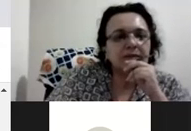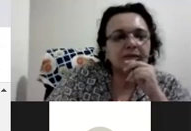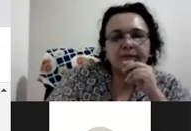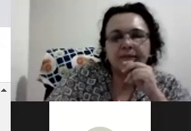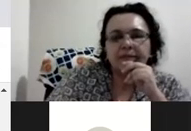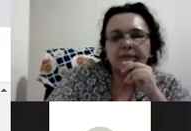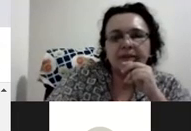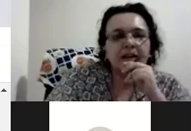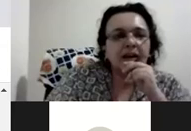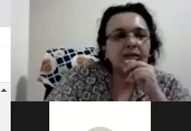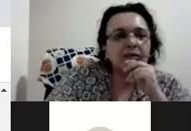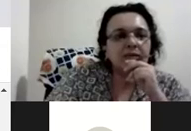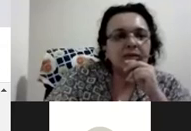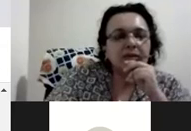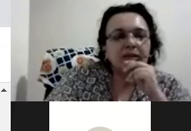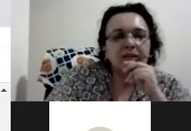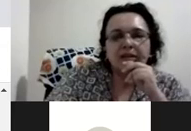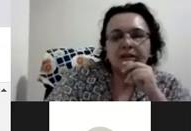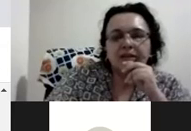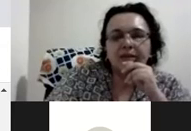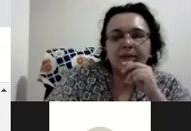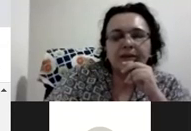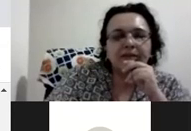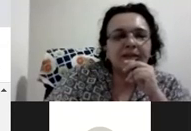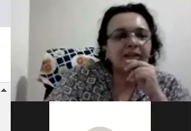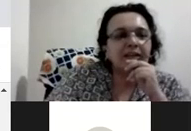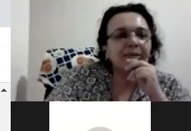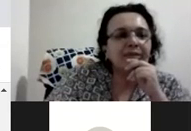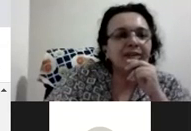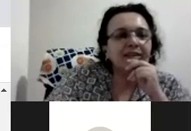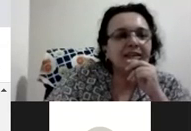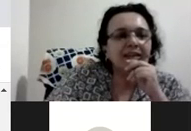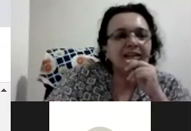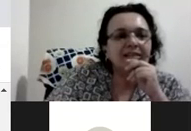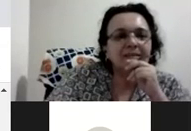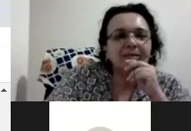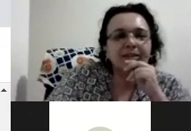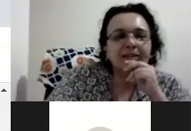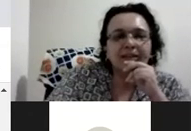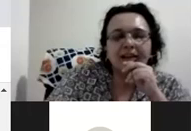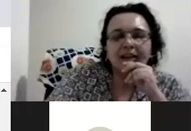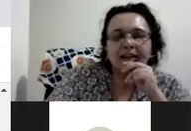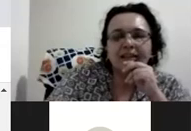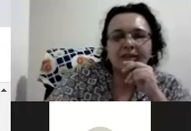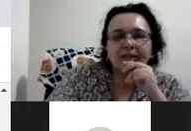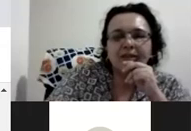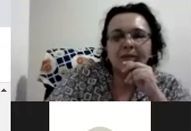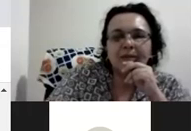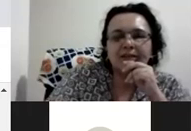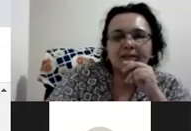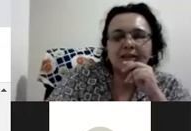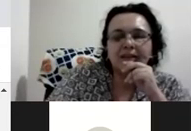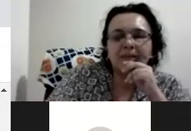examen. Entonces ah, ¿no? No tiene el 100%. No, perdón. Me falta aquí, este me falta. En la quinta todavía